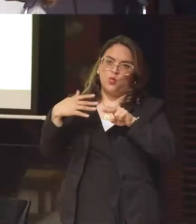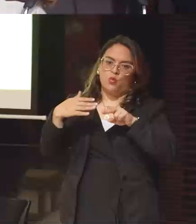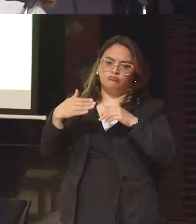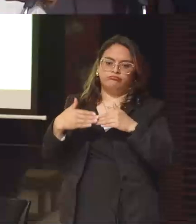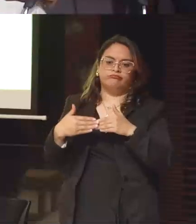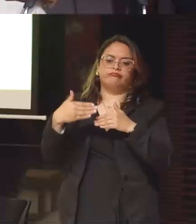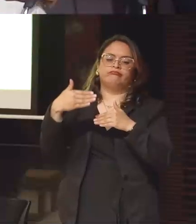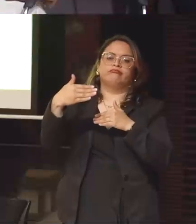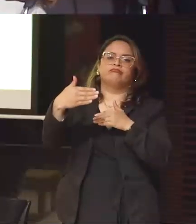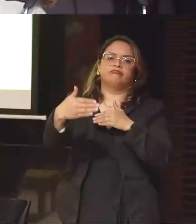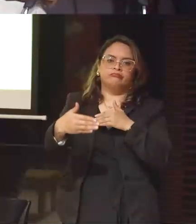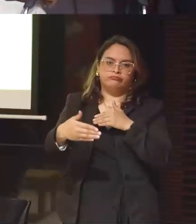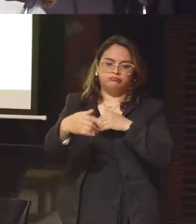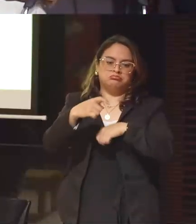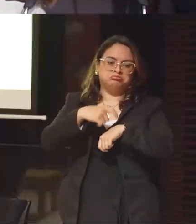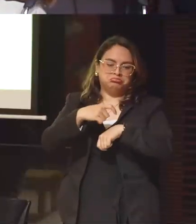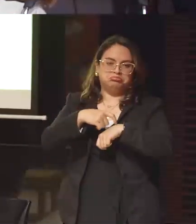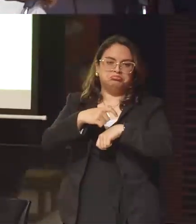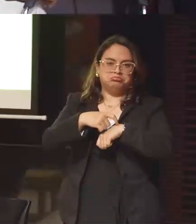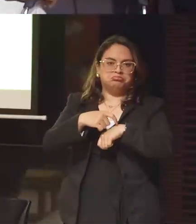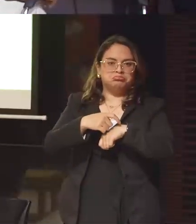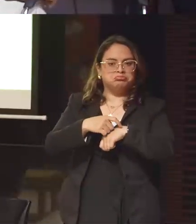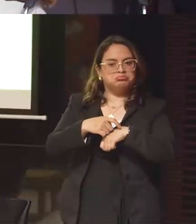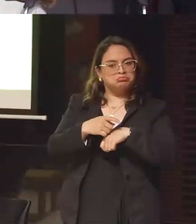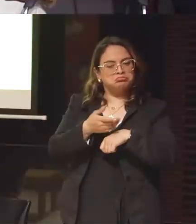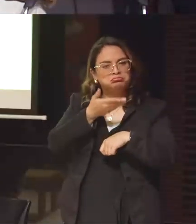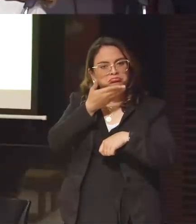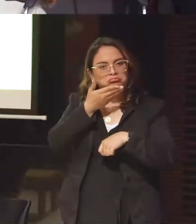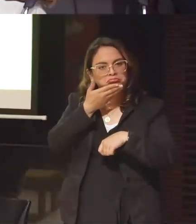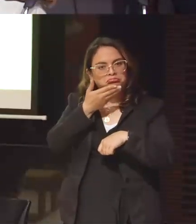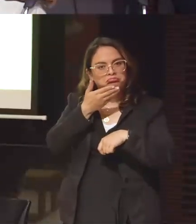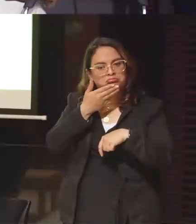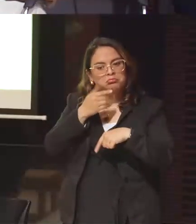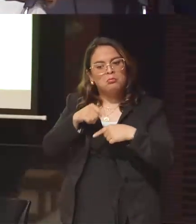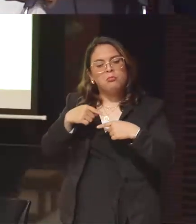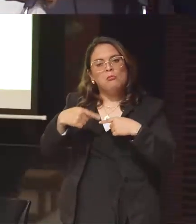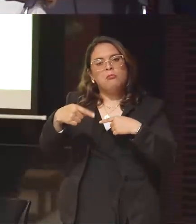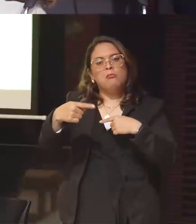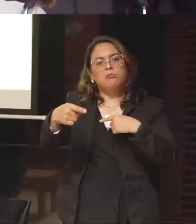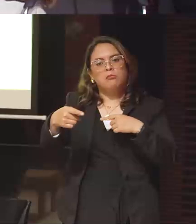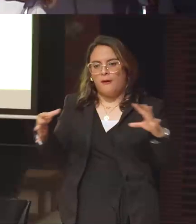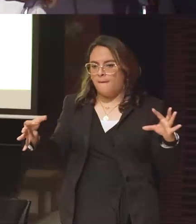como a vida eterna, ¿no? Como un proyecto que va a ser parte de la ciudad.